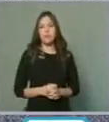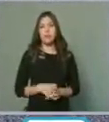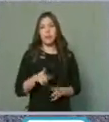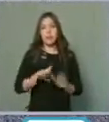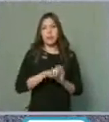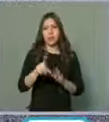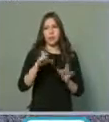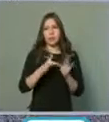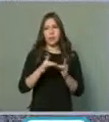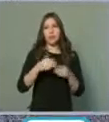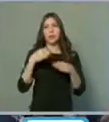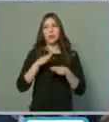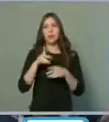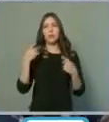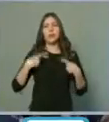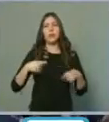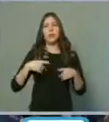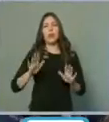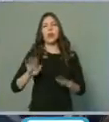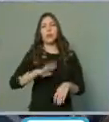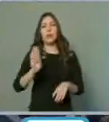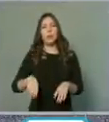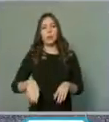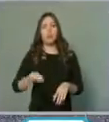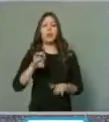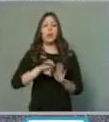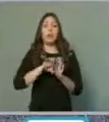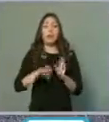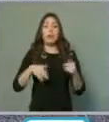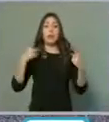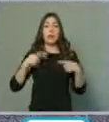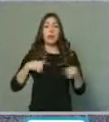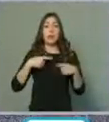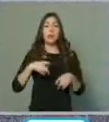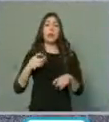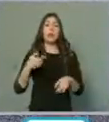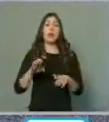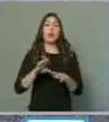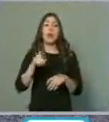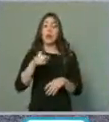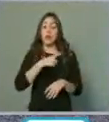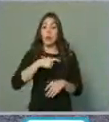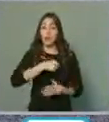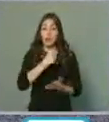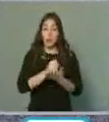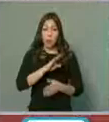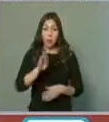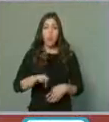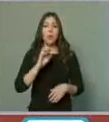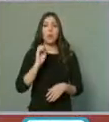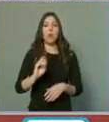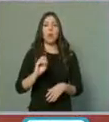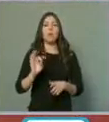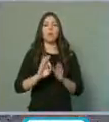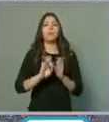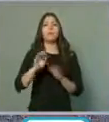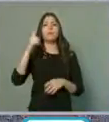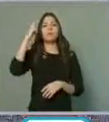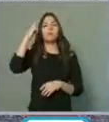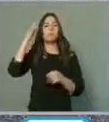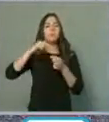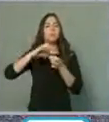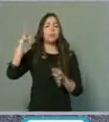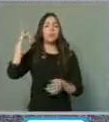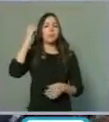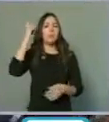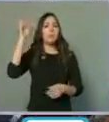finadas. ¿Eso tiene que ser forzosamente o si alguien ya queda, no sé, en estado vegetal o entonces le da demencia senil y está en